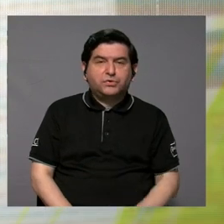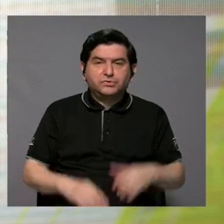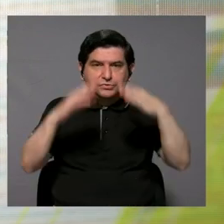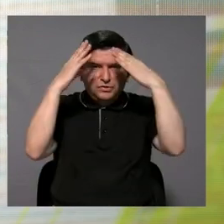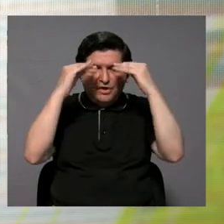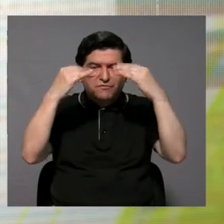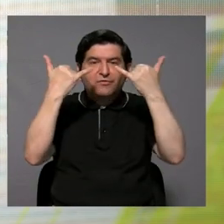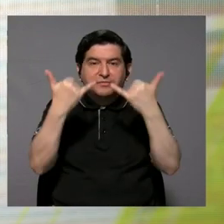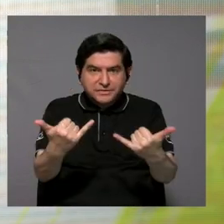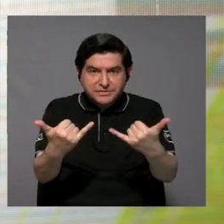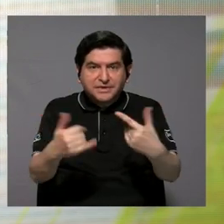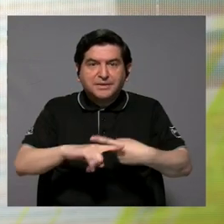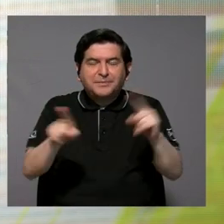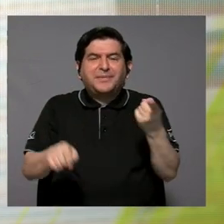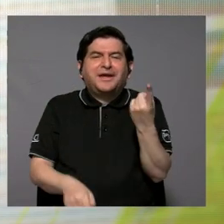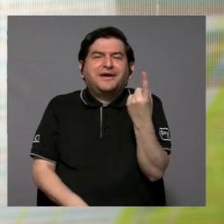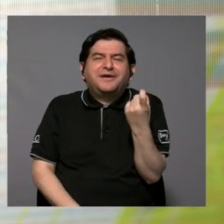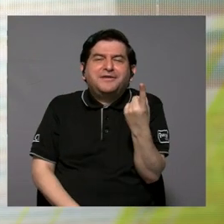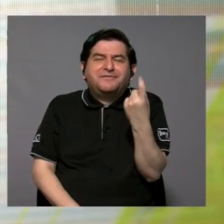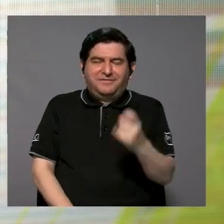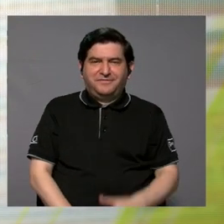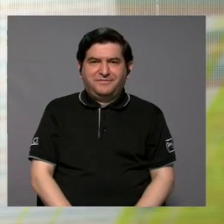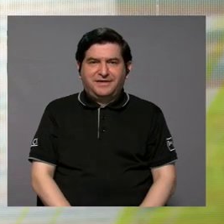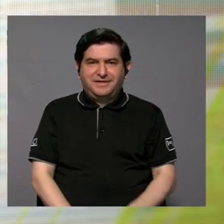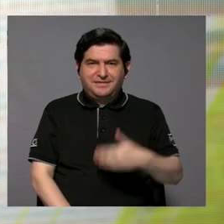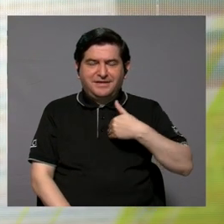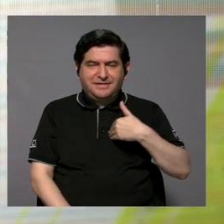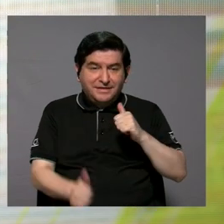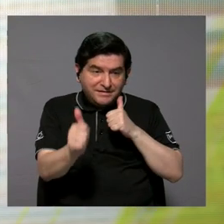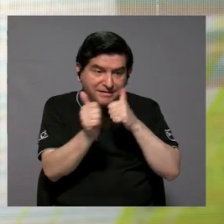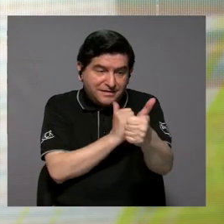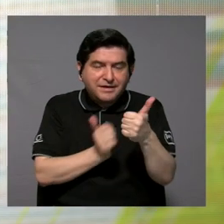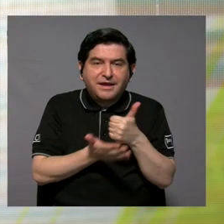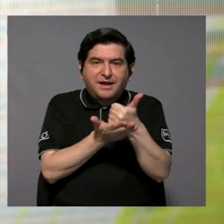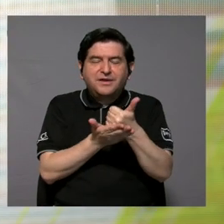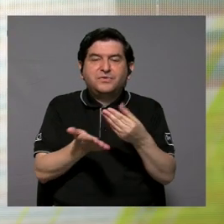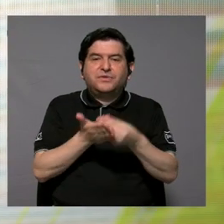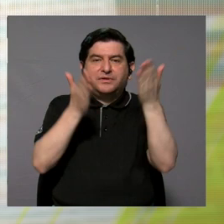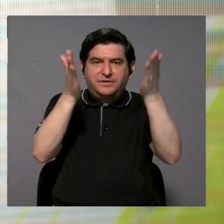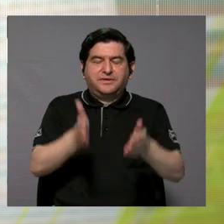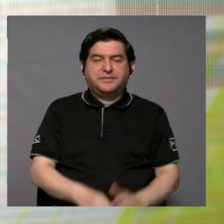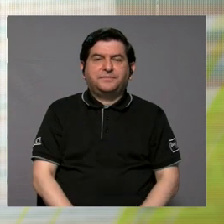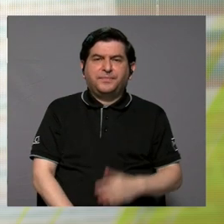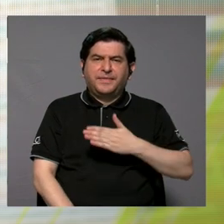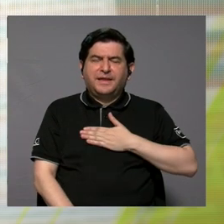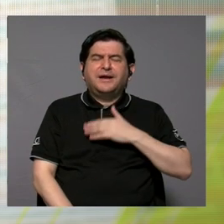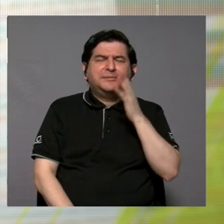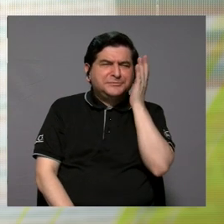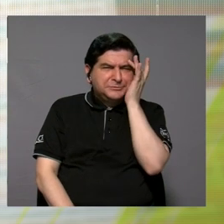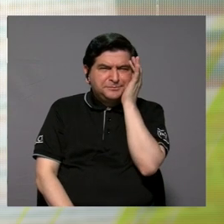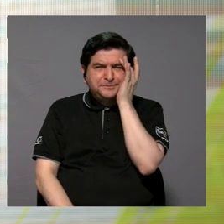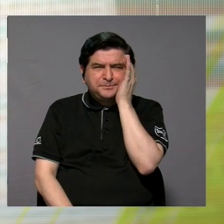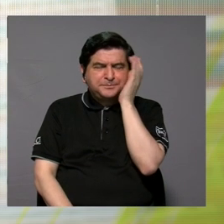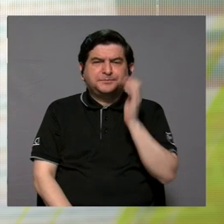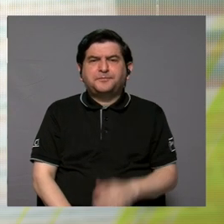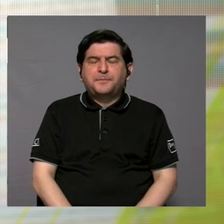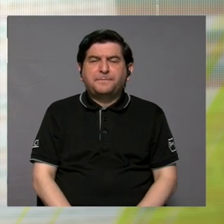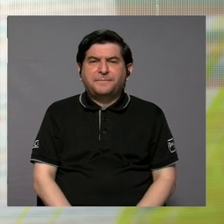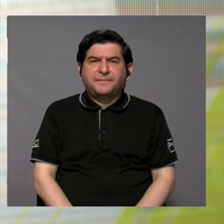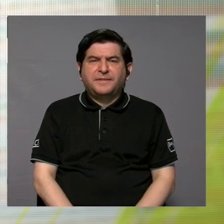ya está, pero le falta un poquito. Tenemos que ir más allá para ayudar al consumidor. Y me preocupa también